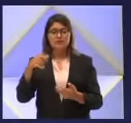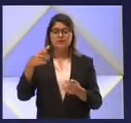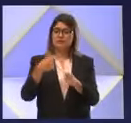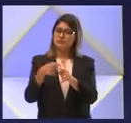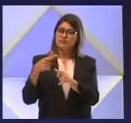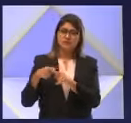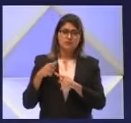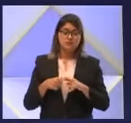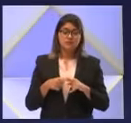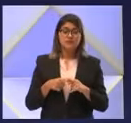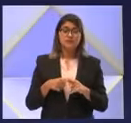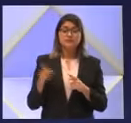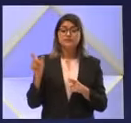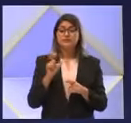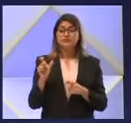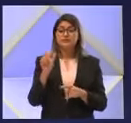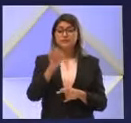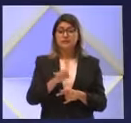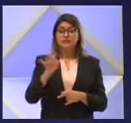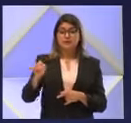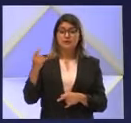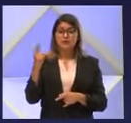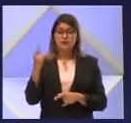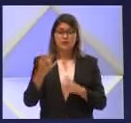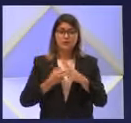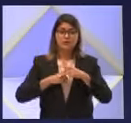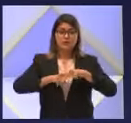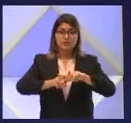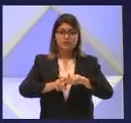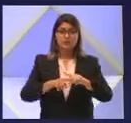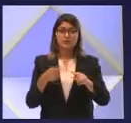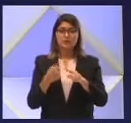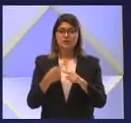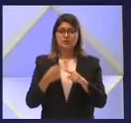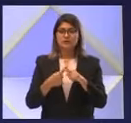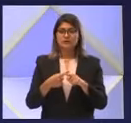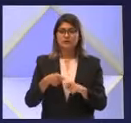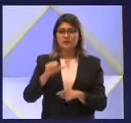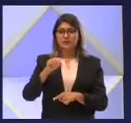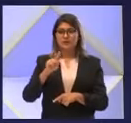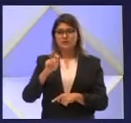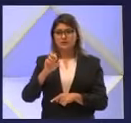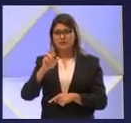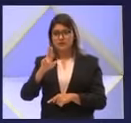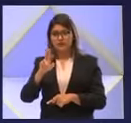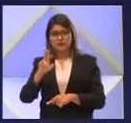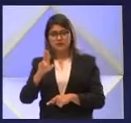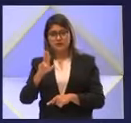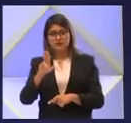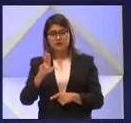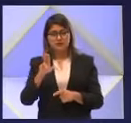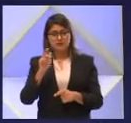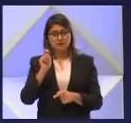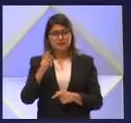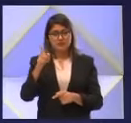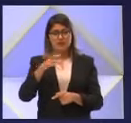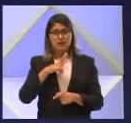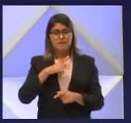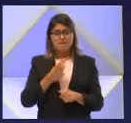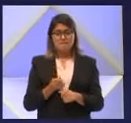s se lanzó en julio por el lanzador de rocket lapse de nueva zelanda entonces el primer nanosatélite